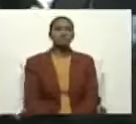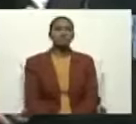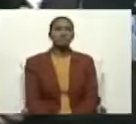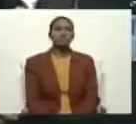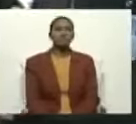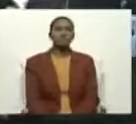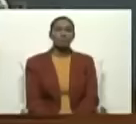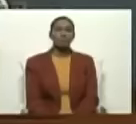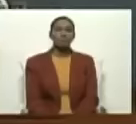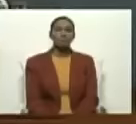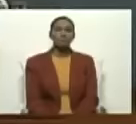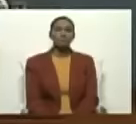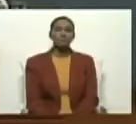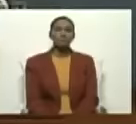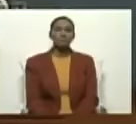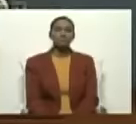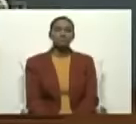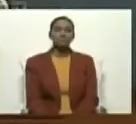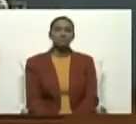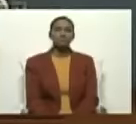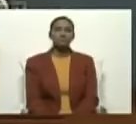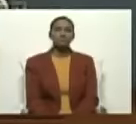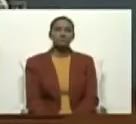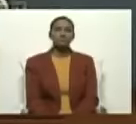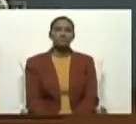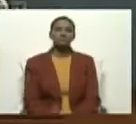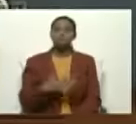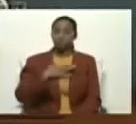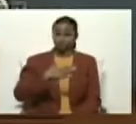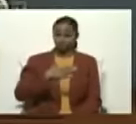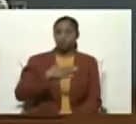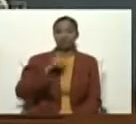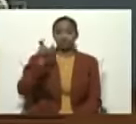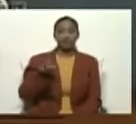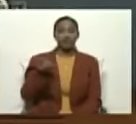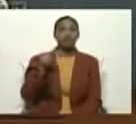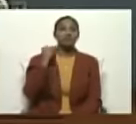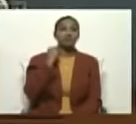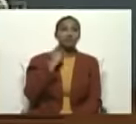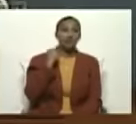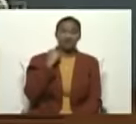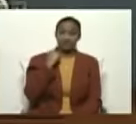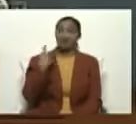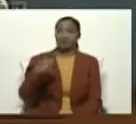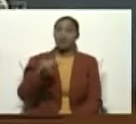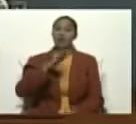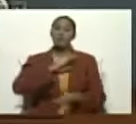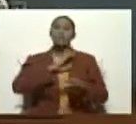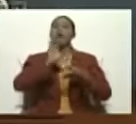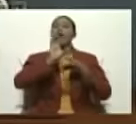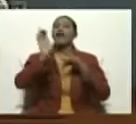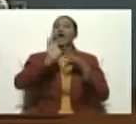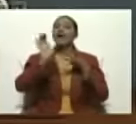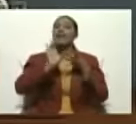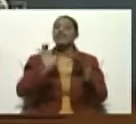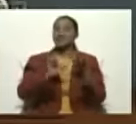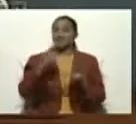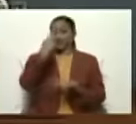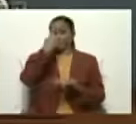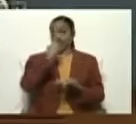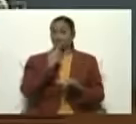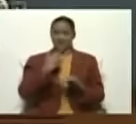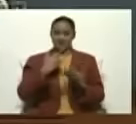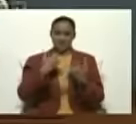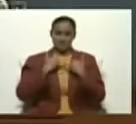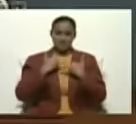Y nuestro colega Tarek tiene también, bueno, esa cualidad, por supuesto, a partir de su preparación, creo